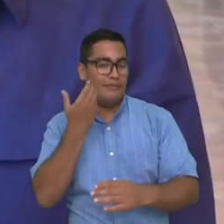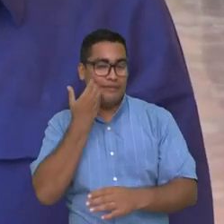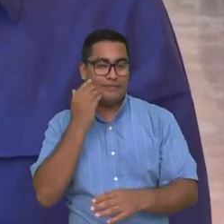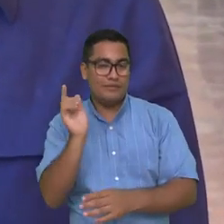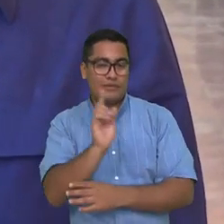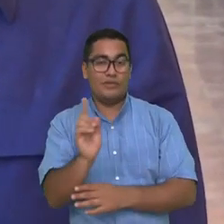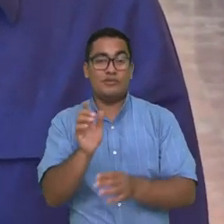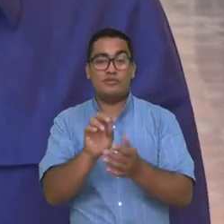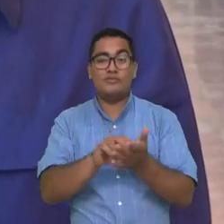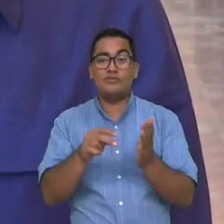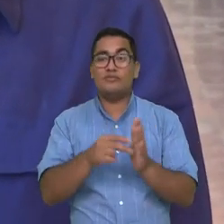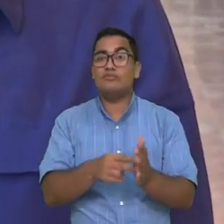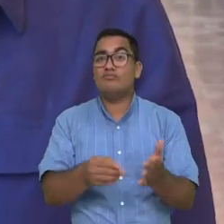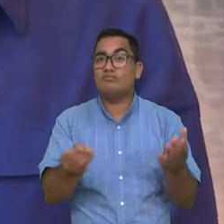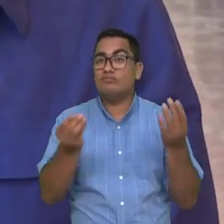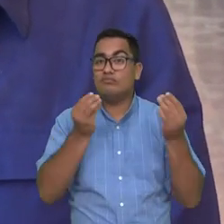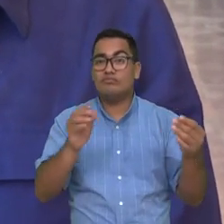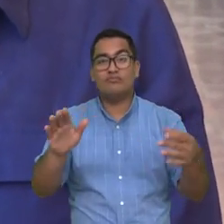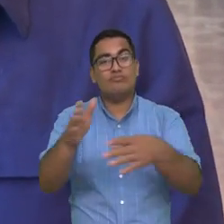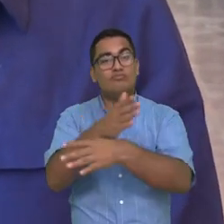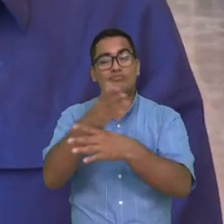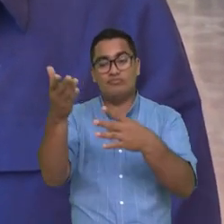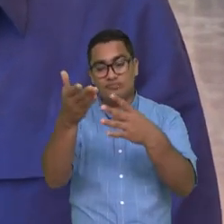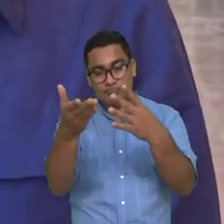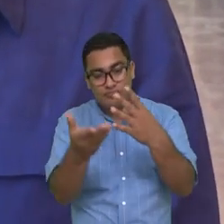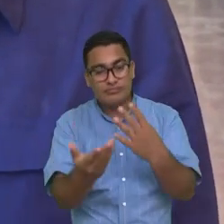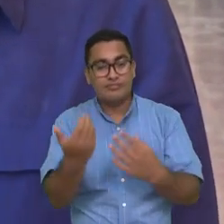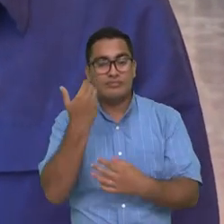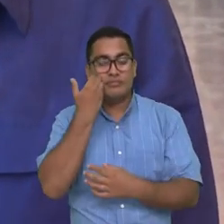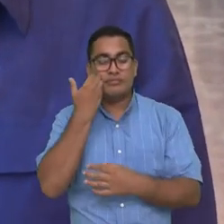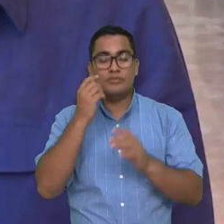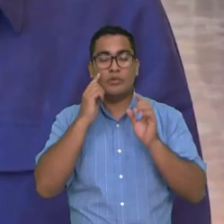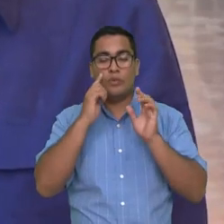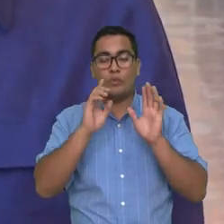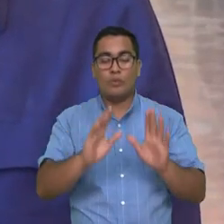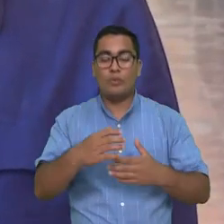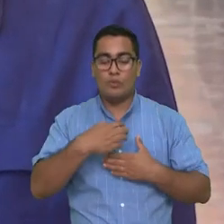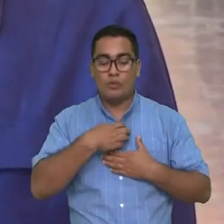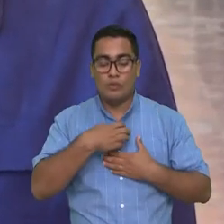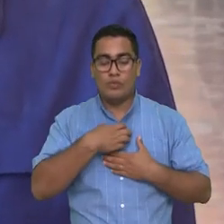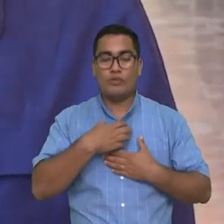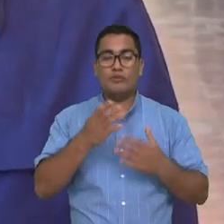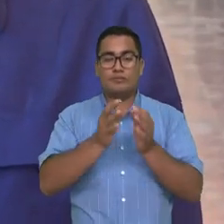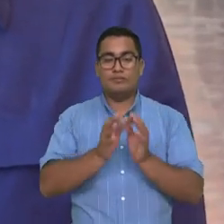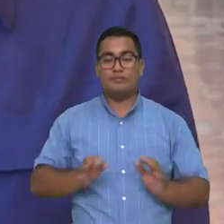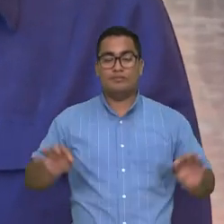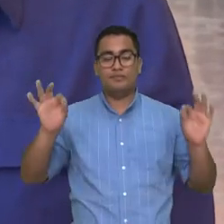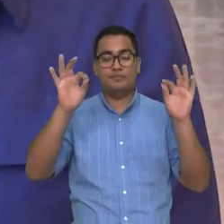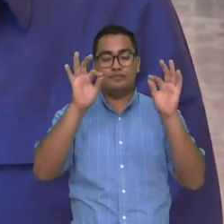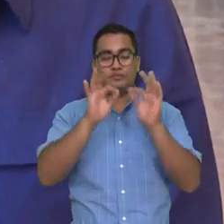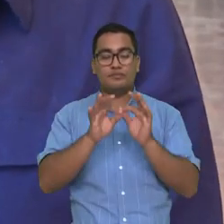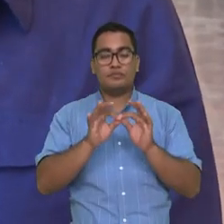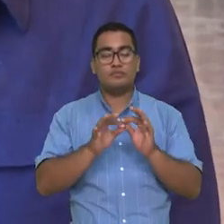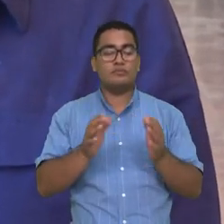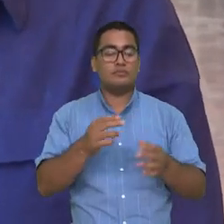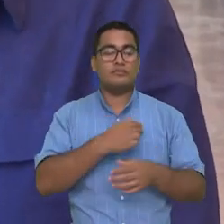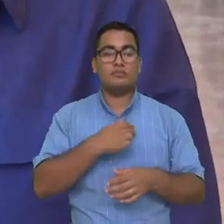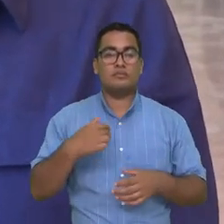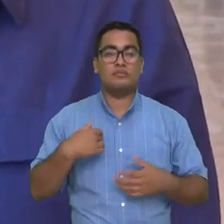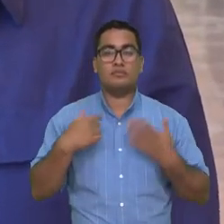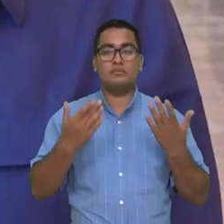que ver con todo lo que la parte del autocuido, el autocuido y la campaña y la instalación de un